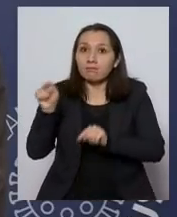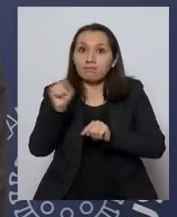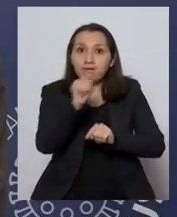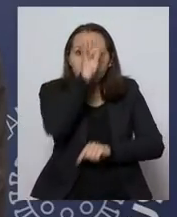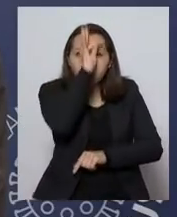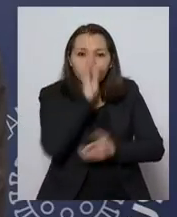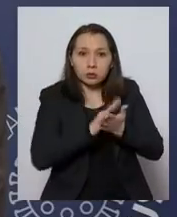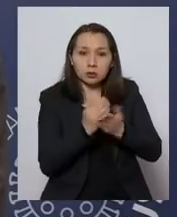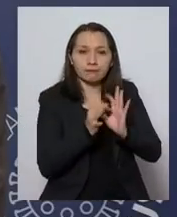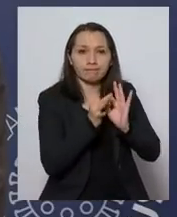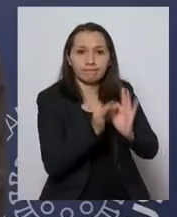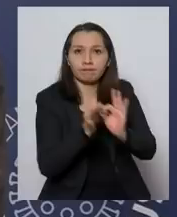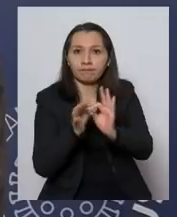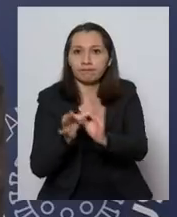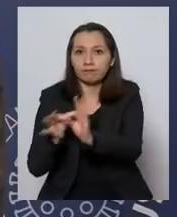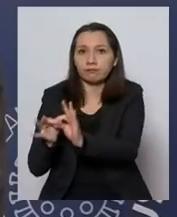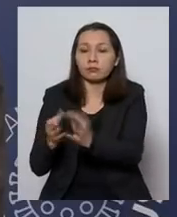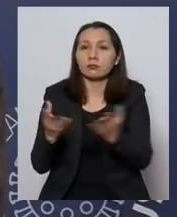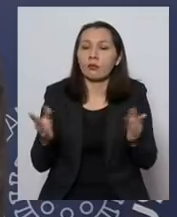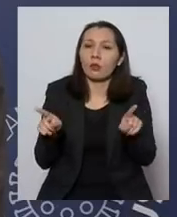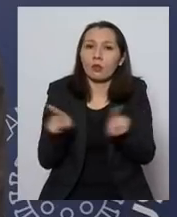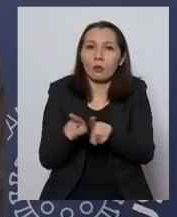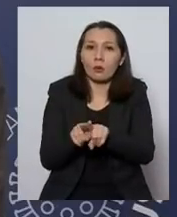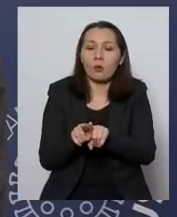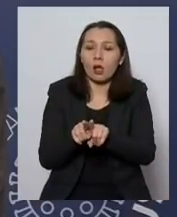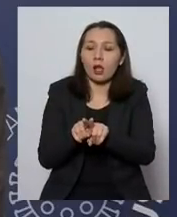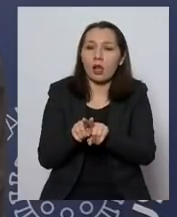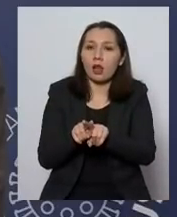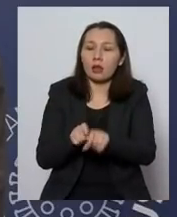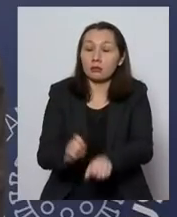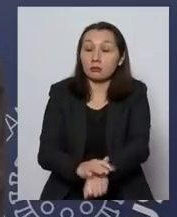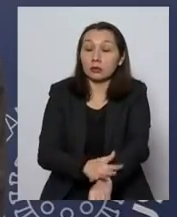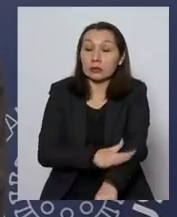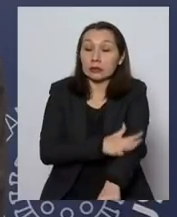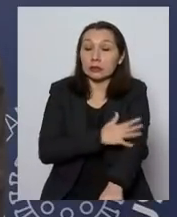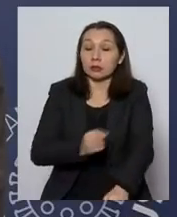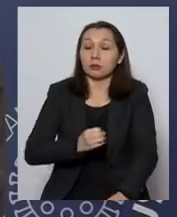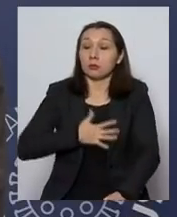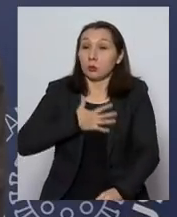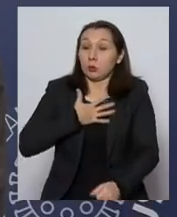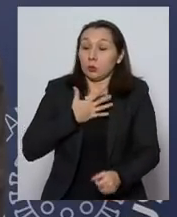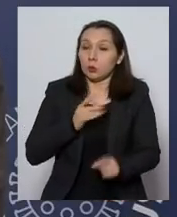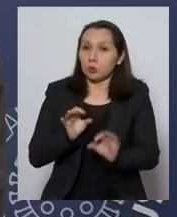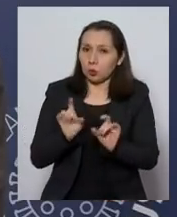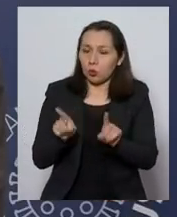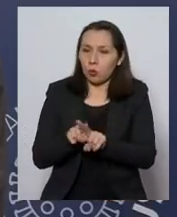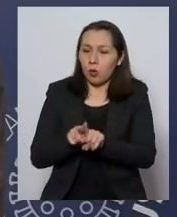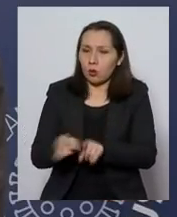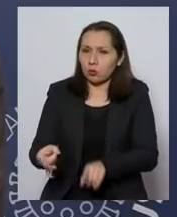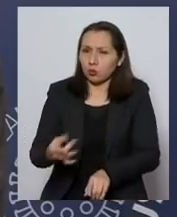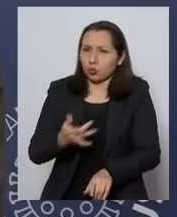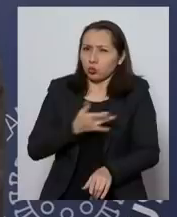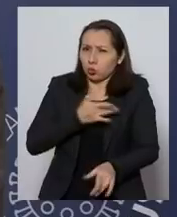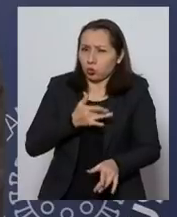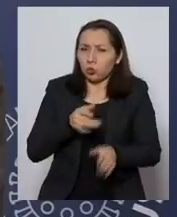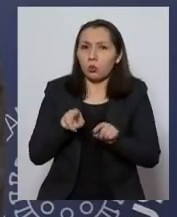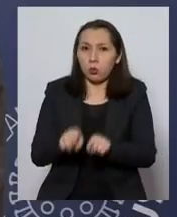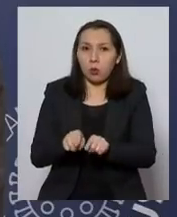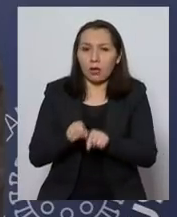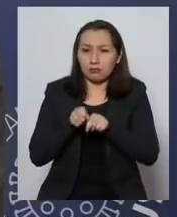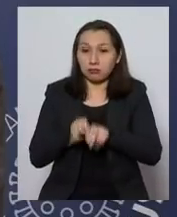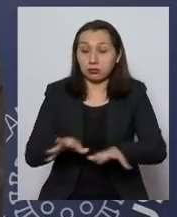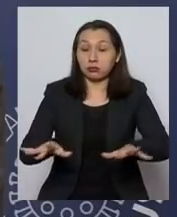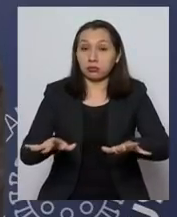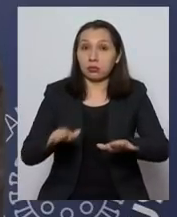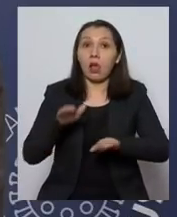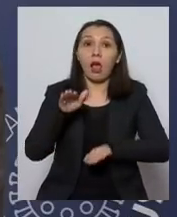a ellos que, a pesar de que emocionalmente el impacto que significa esta pandemia